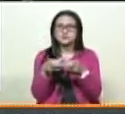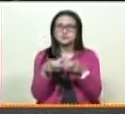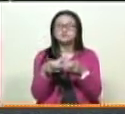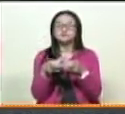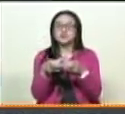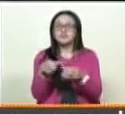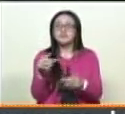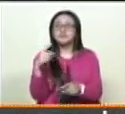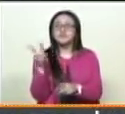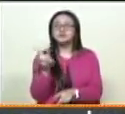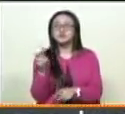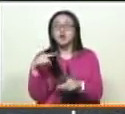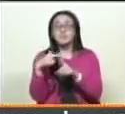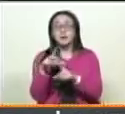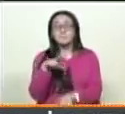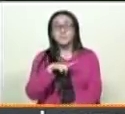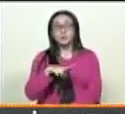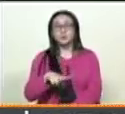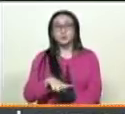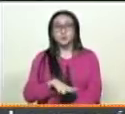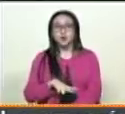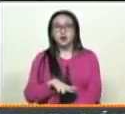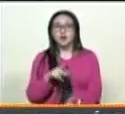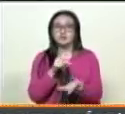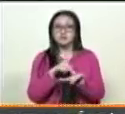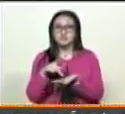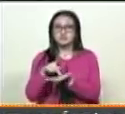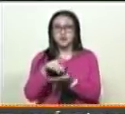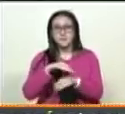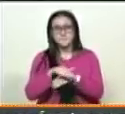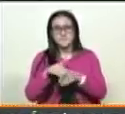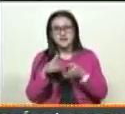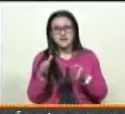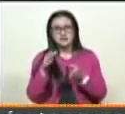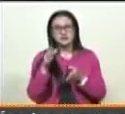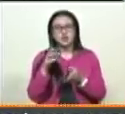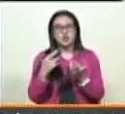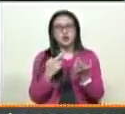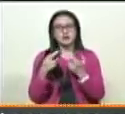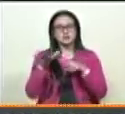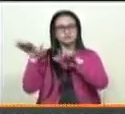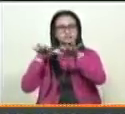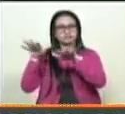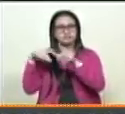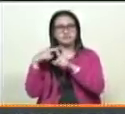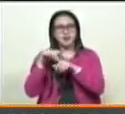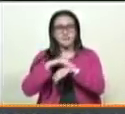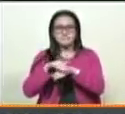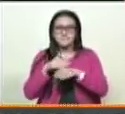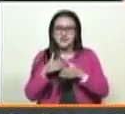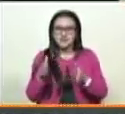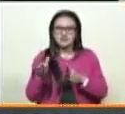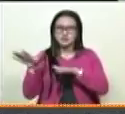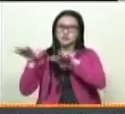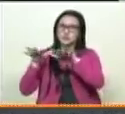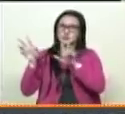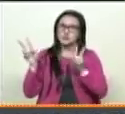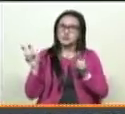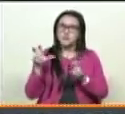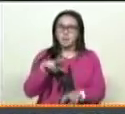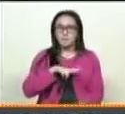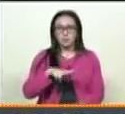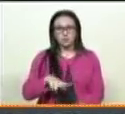Venezuela-Portugal, donde asistieron el ministro para Relaciones Exteriores, Jorge Arreaza, junto al ministro de Negocios Extranjeros de